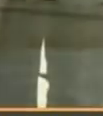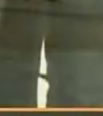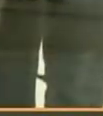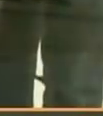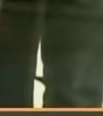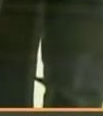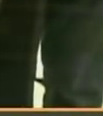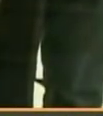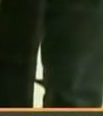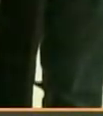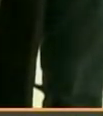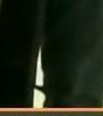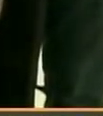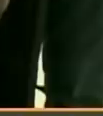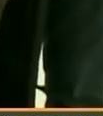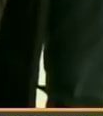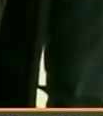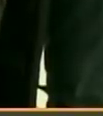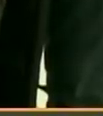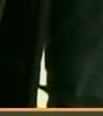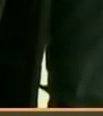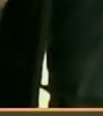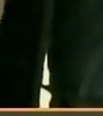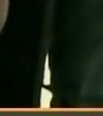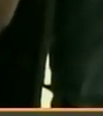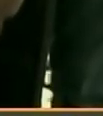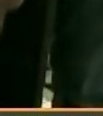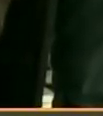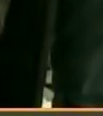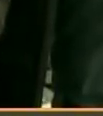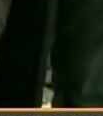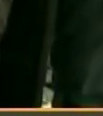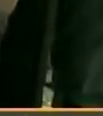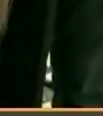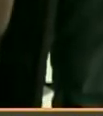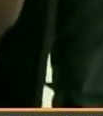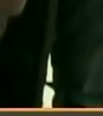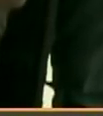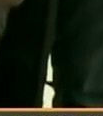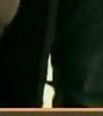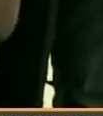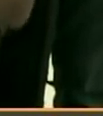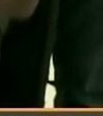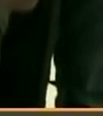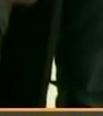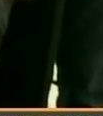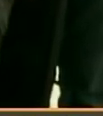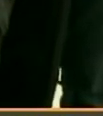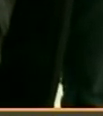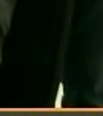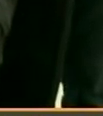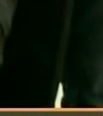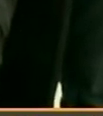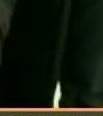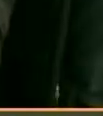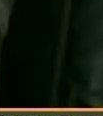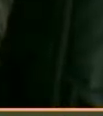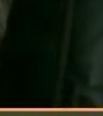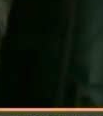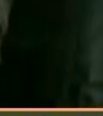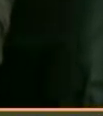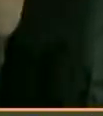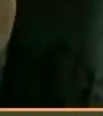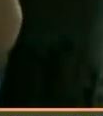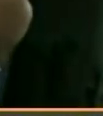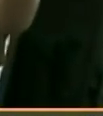Ahí escuchaban, por supuesto, al candidato al Frente Único de la Patria, Nicolás Maduro Moros, desde Delta a Macuro, como parte de todo